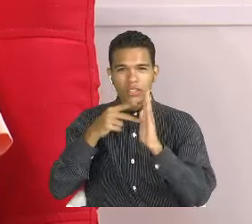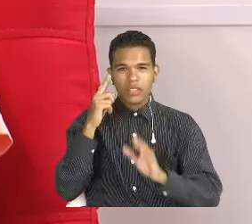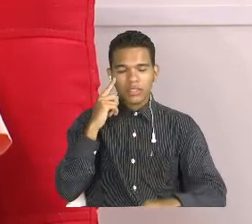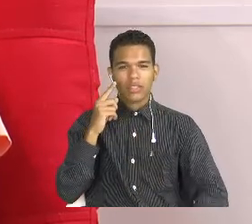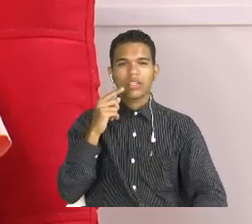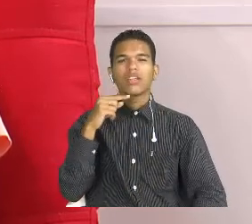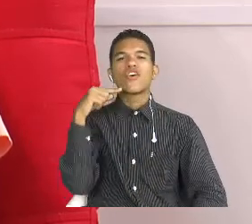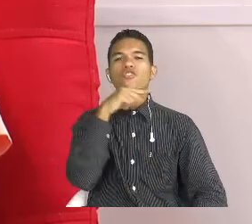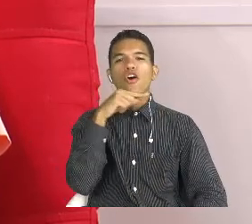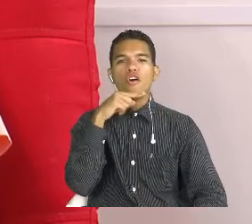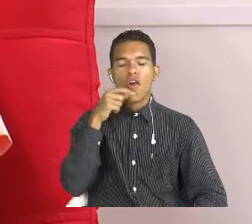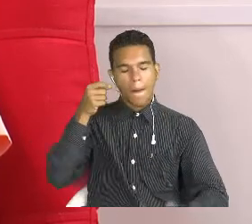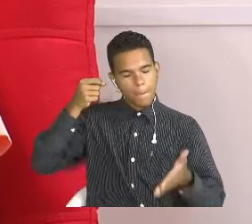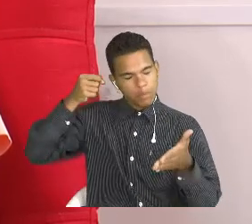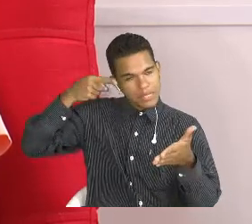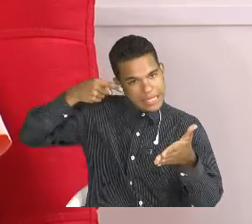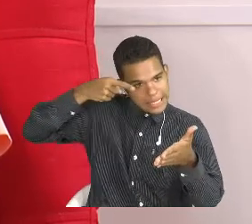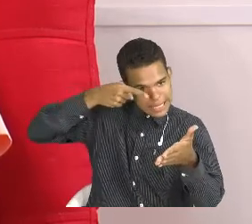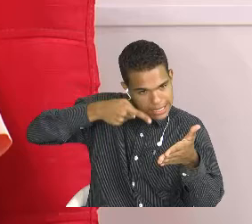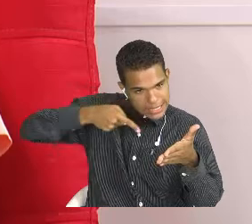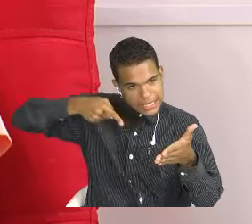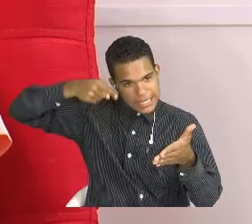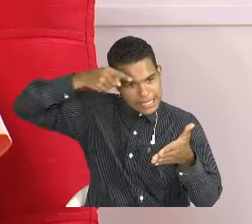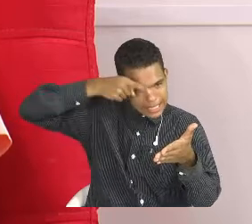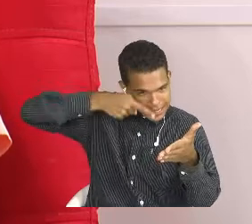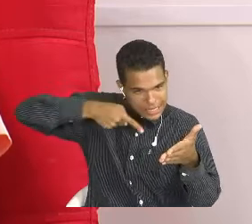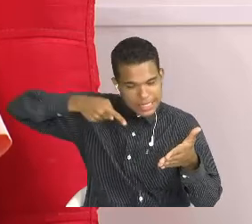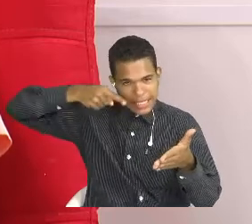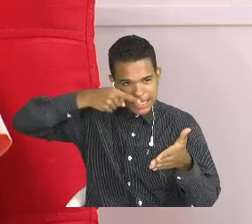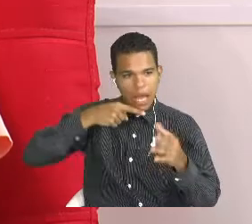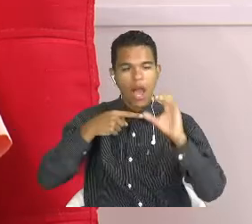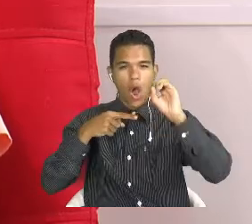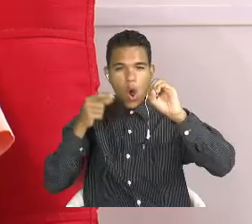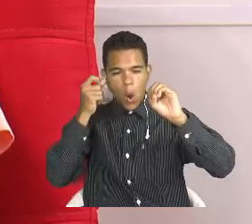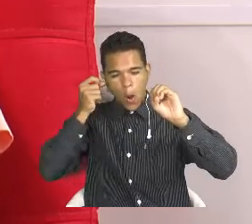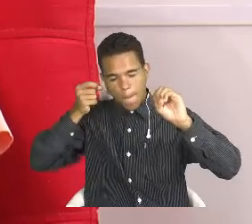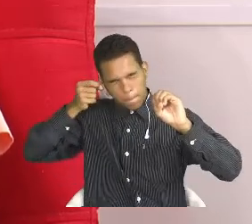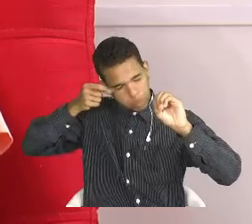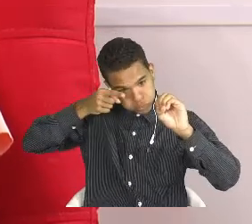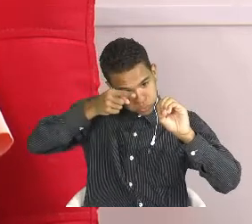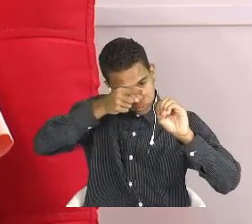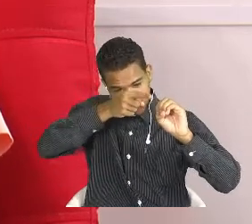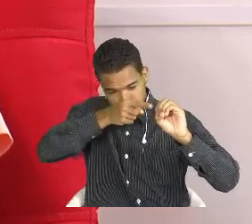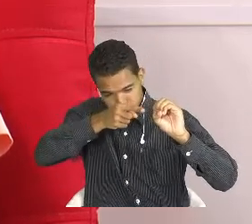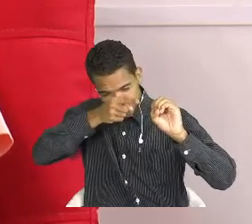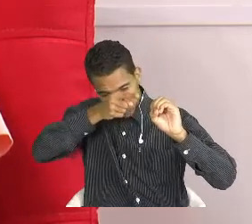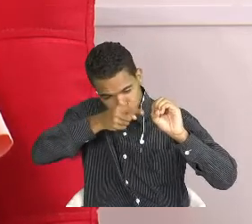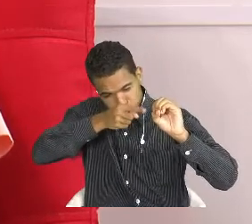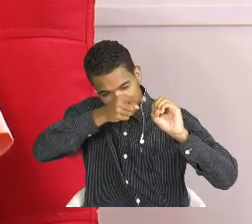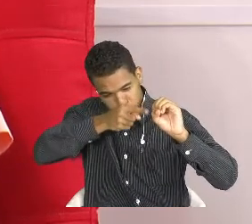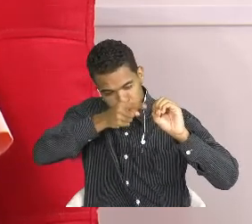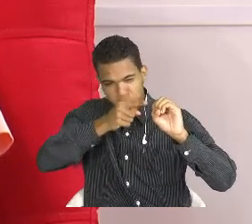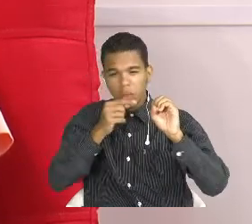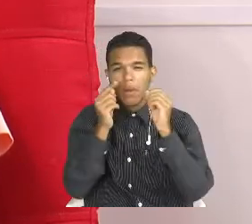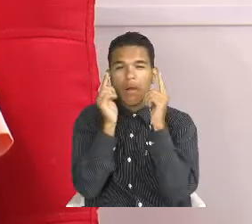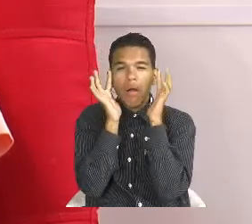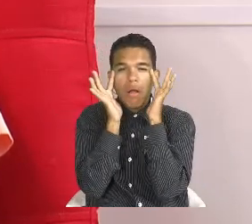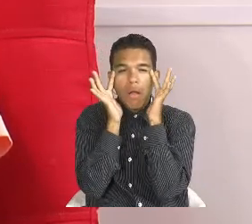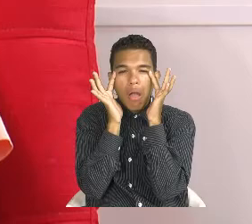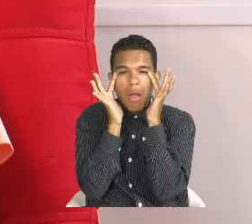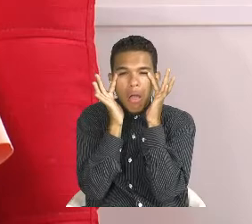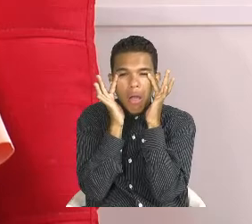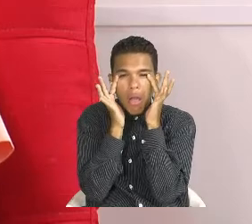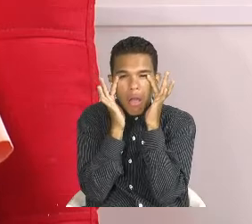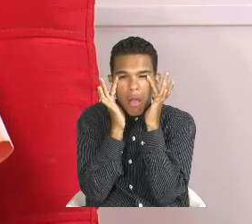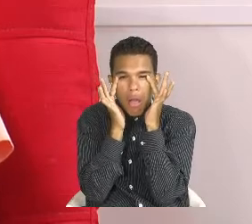de la periferia del iris, para poder ayudar al drenaje o abrir el ángulo que se está cerrando por diferentes